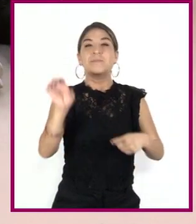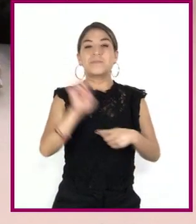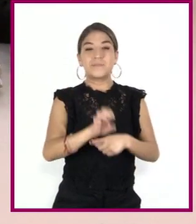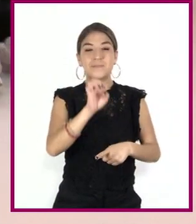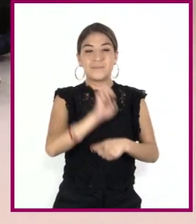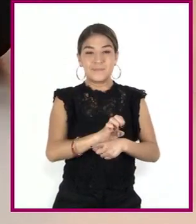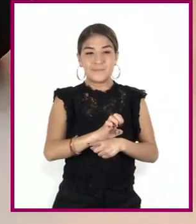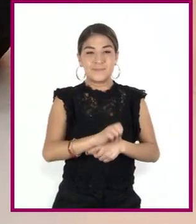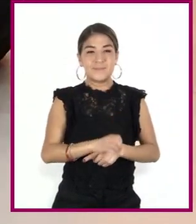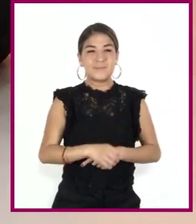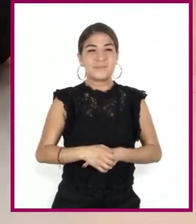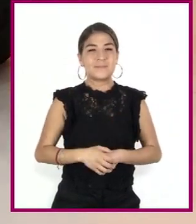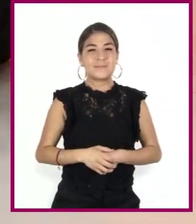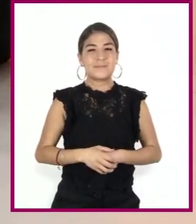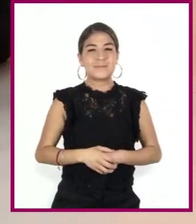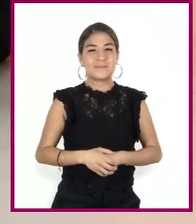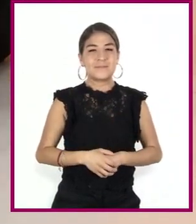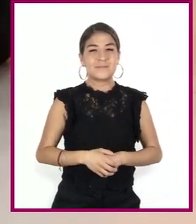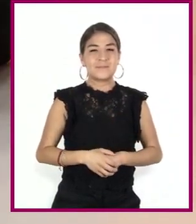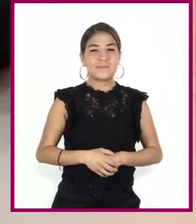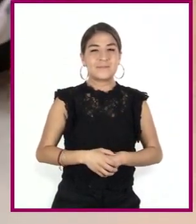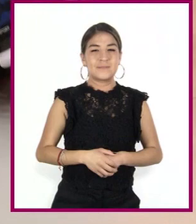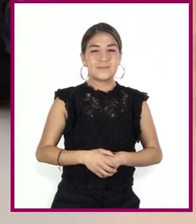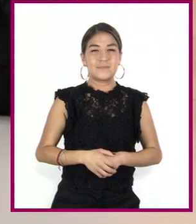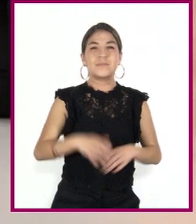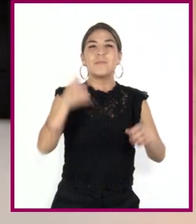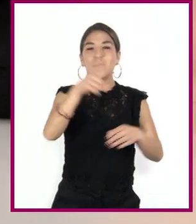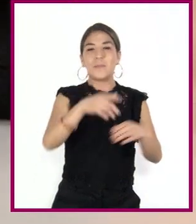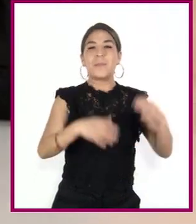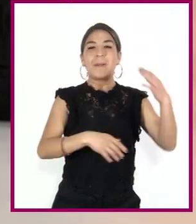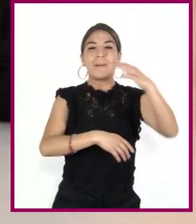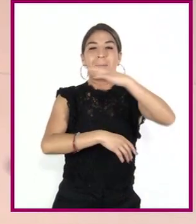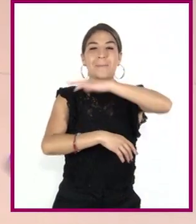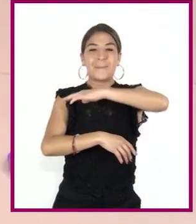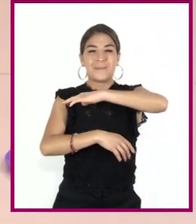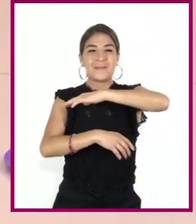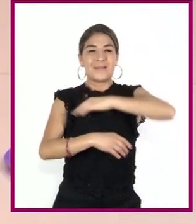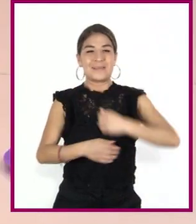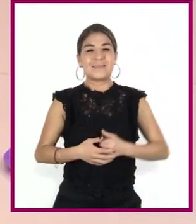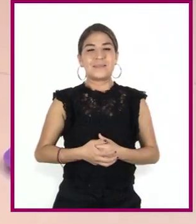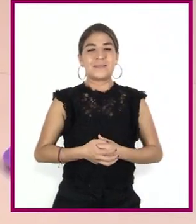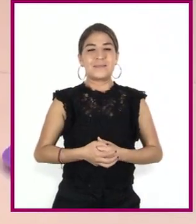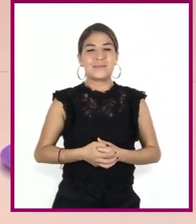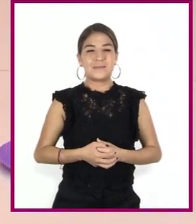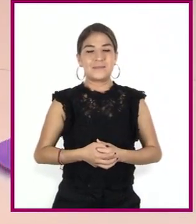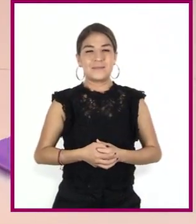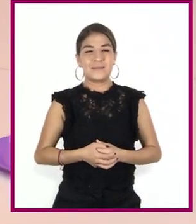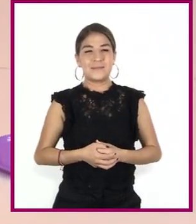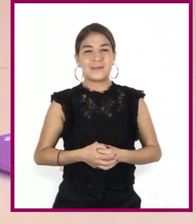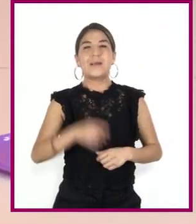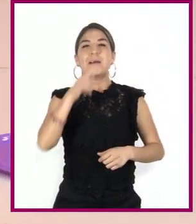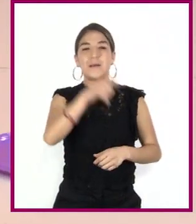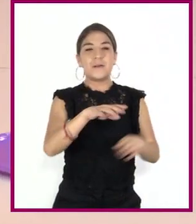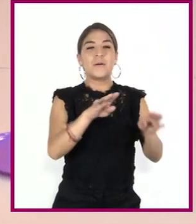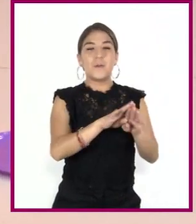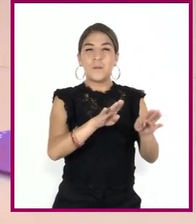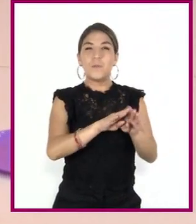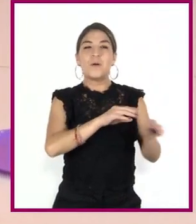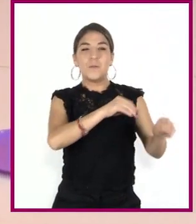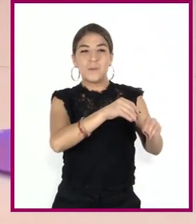Entonces, vamos a cruzar el brazo por adelante y este plato lo vamos a